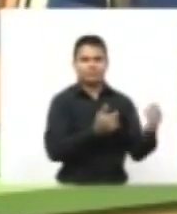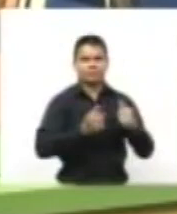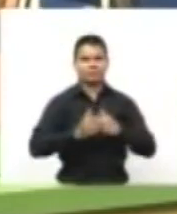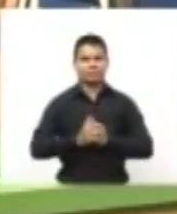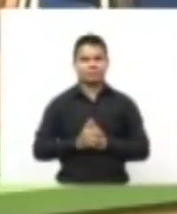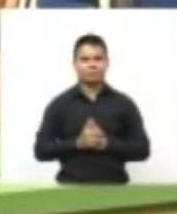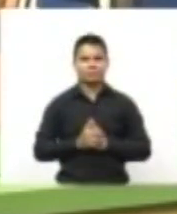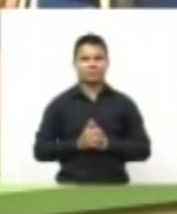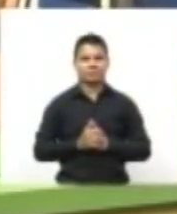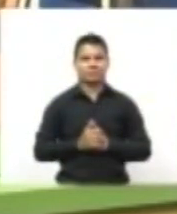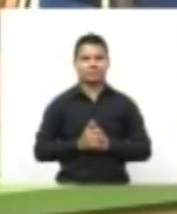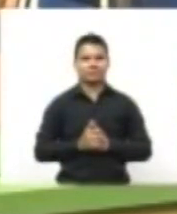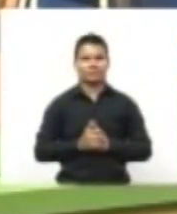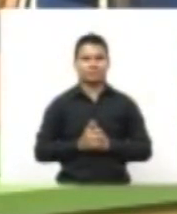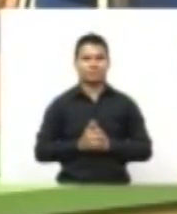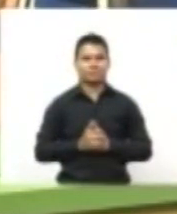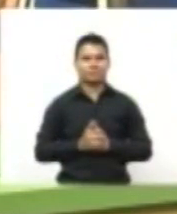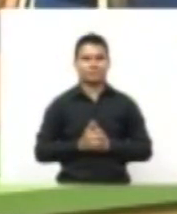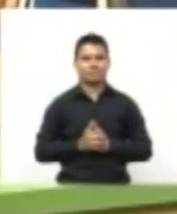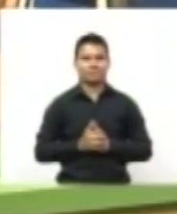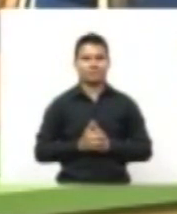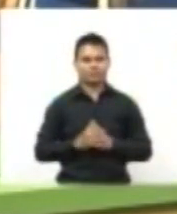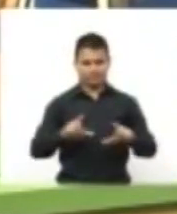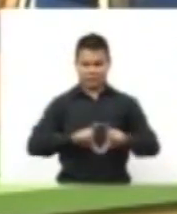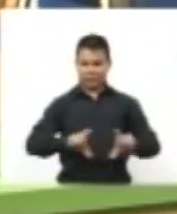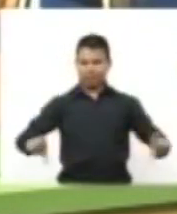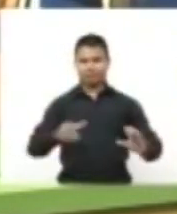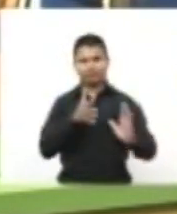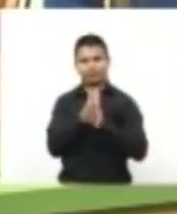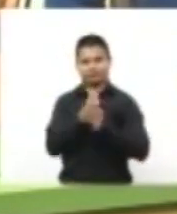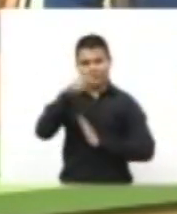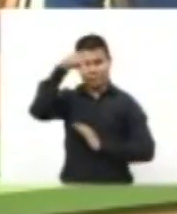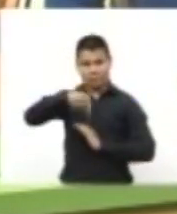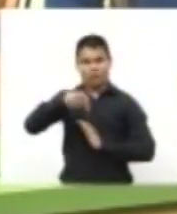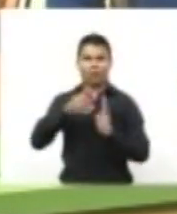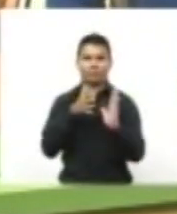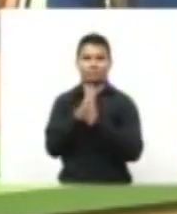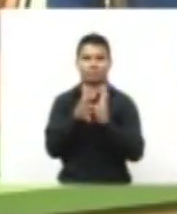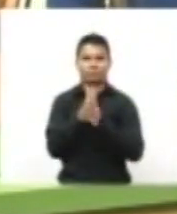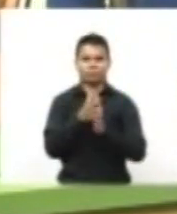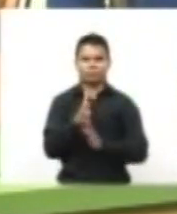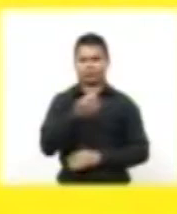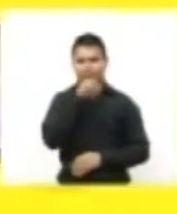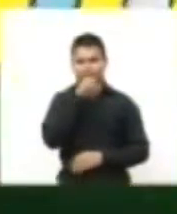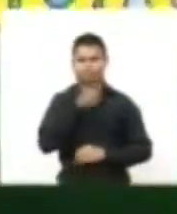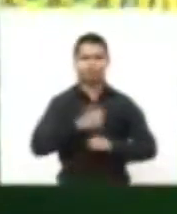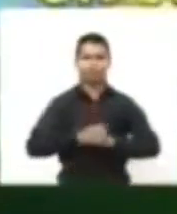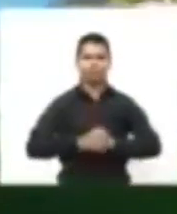y en Twitter como @lasnoticias630. Aquí están los titulares que en el día de hoy están haciendo noticia.